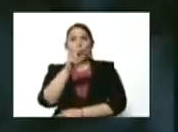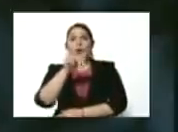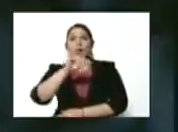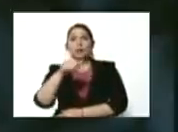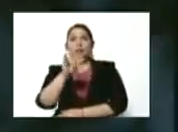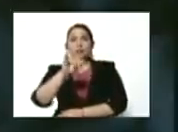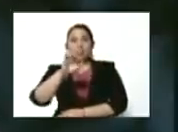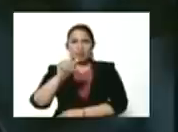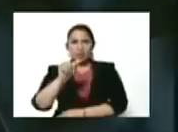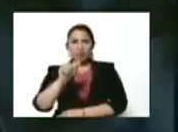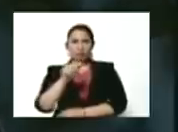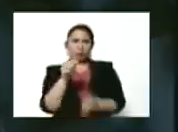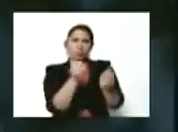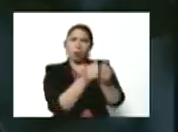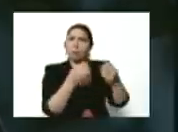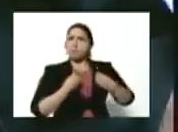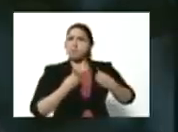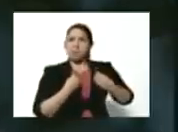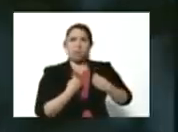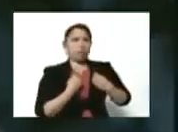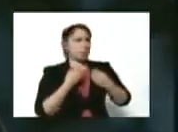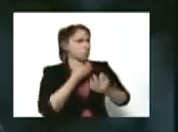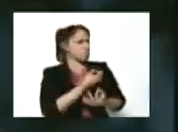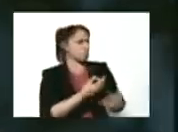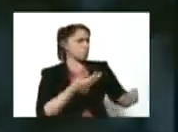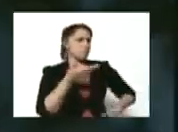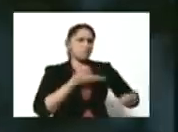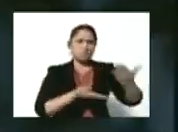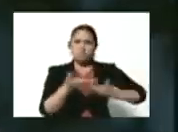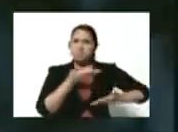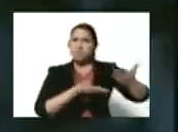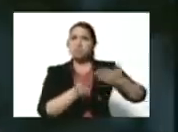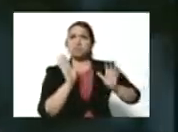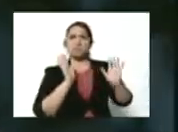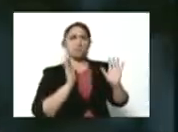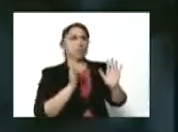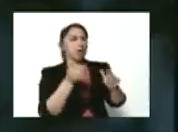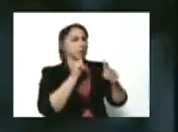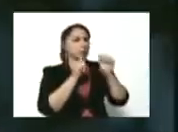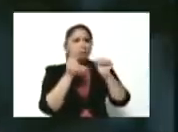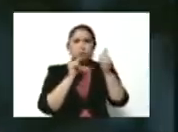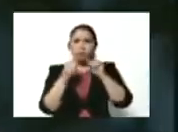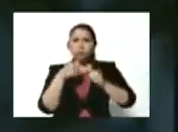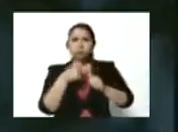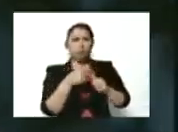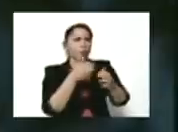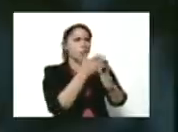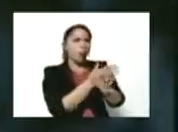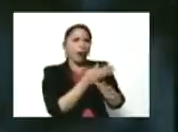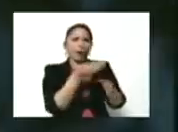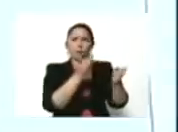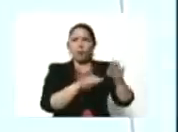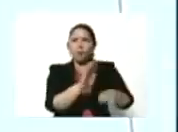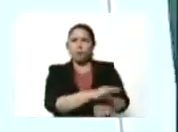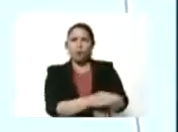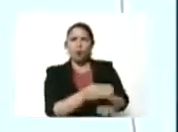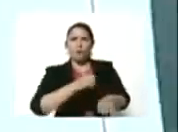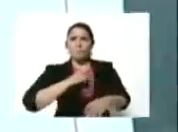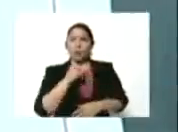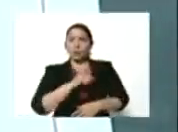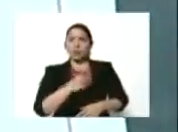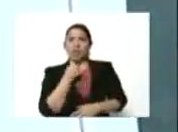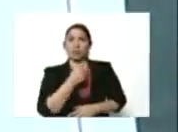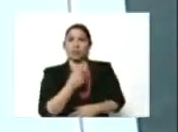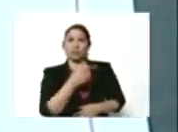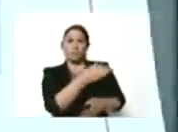Y conviven perfectamente, se pasan unos a otros, se intercambian, se echan palos, juegan dominó. Dominó, pues bueno, por las condiciones en las que está Doble Rueda, que recibió